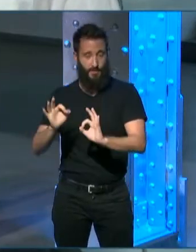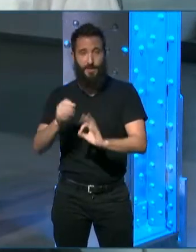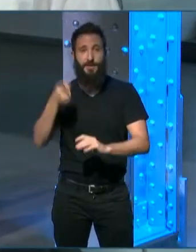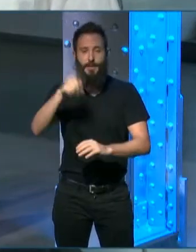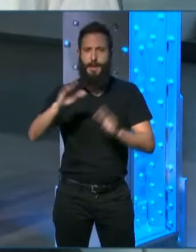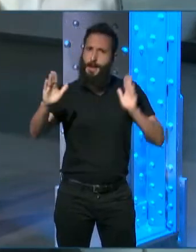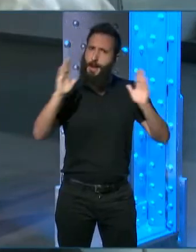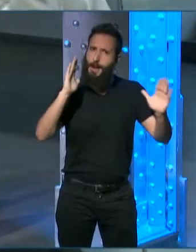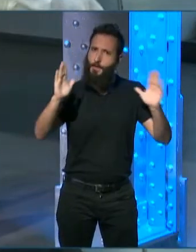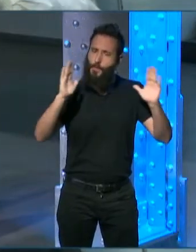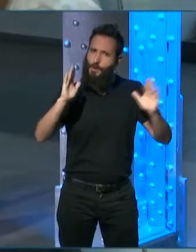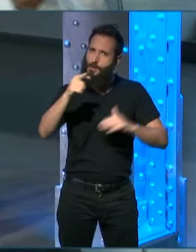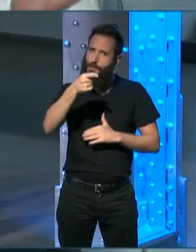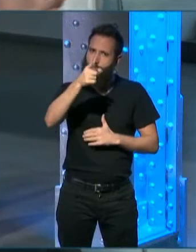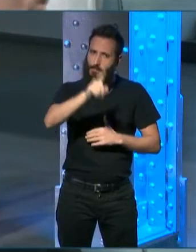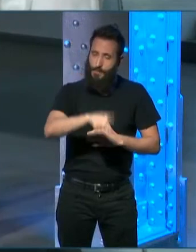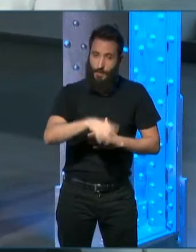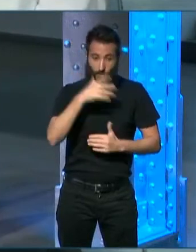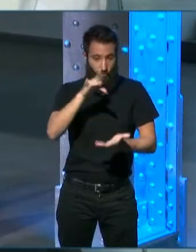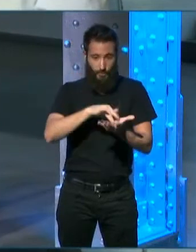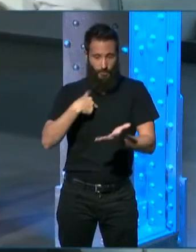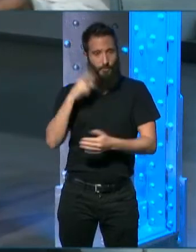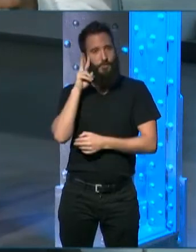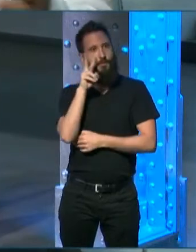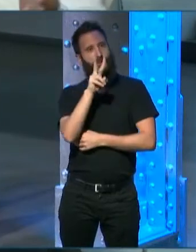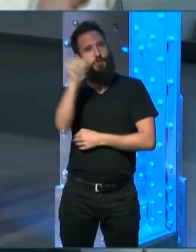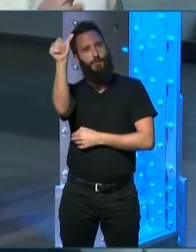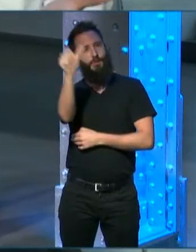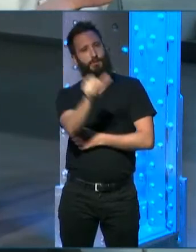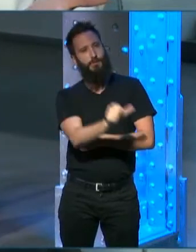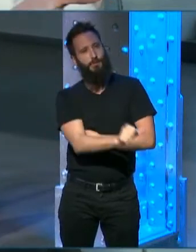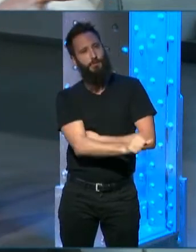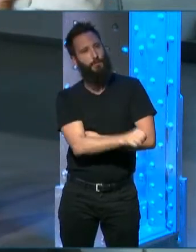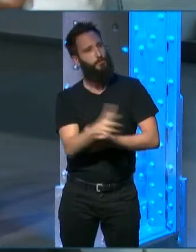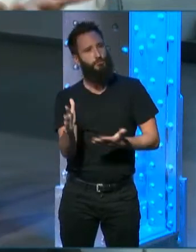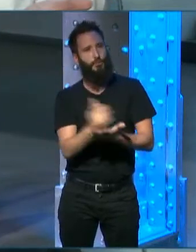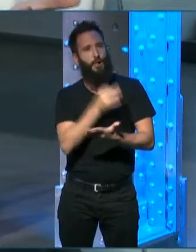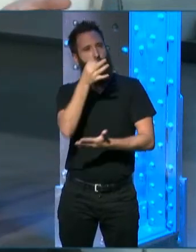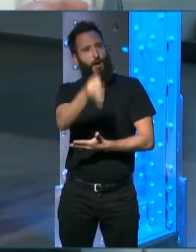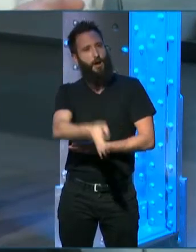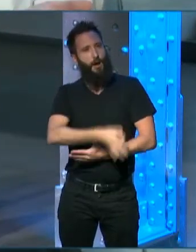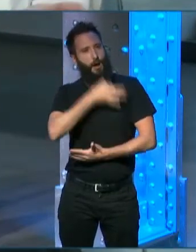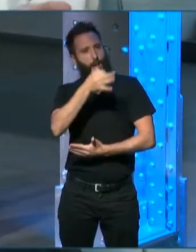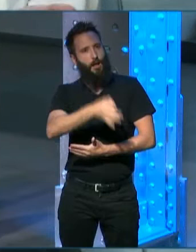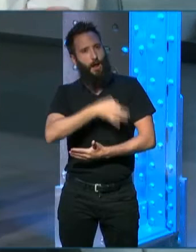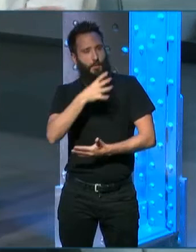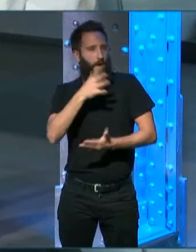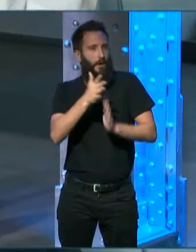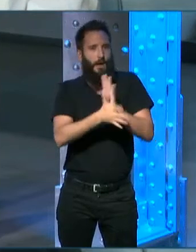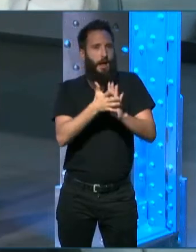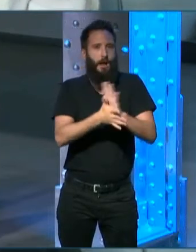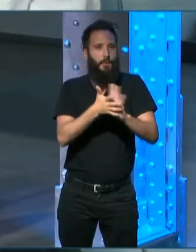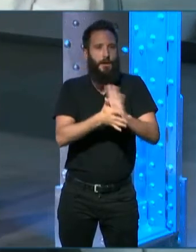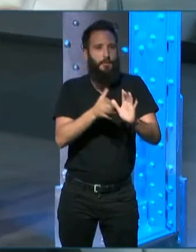creo, yo mientras lo estaba viendo, muy distendidos con cosas, pues se han hablado de algunas cosas, de